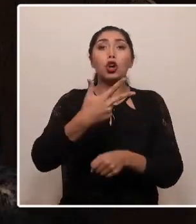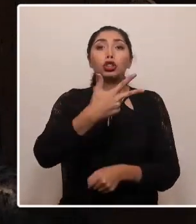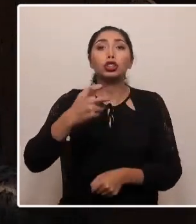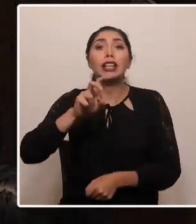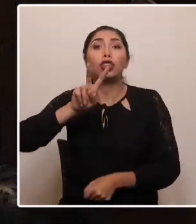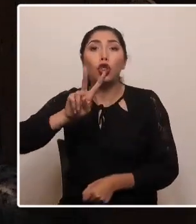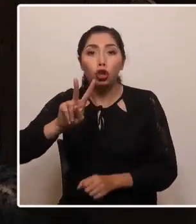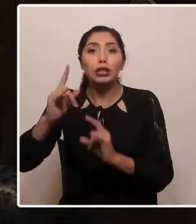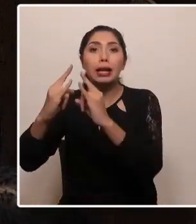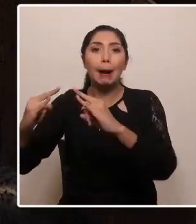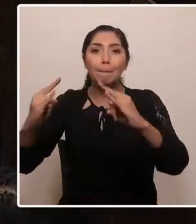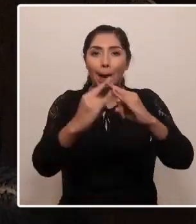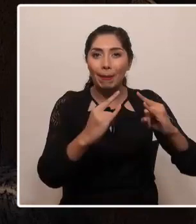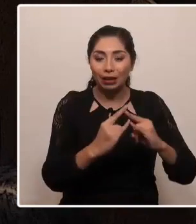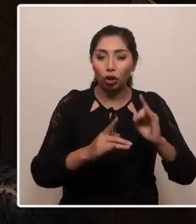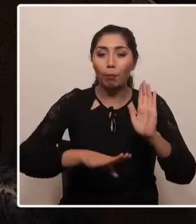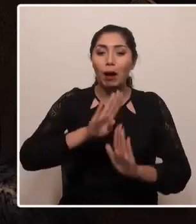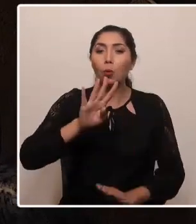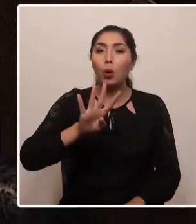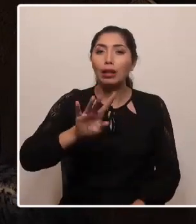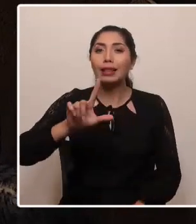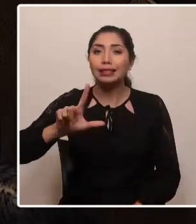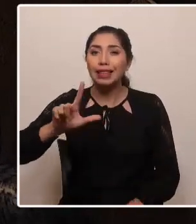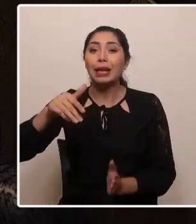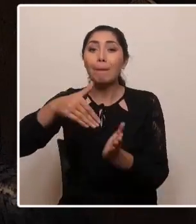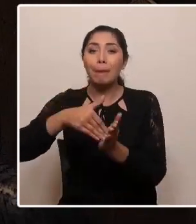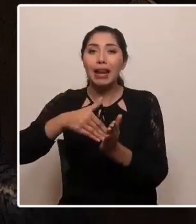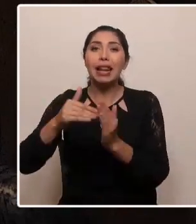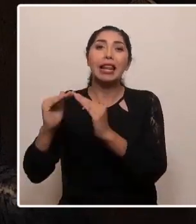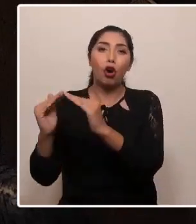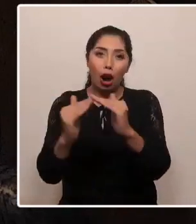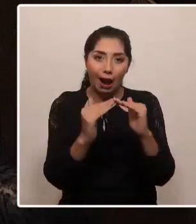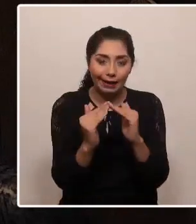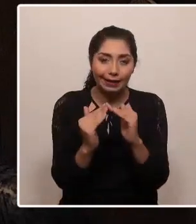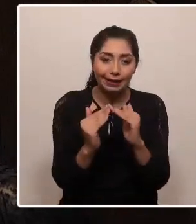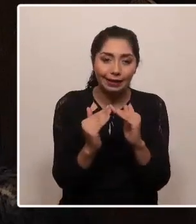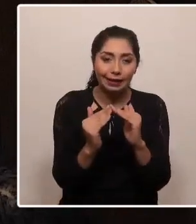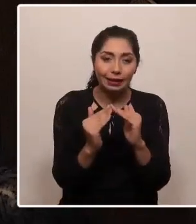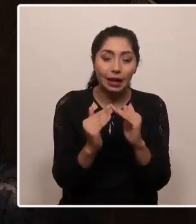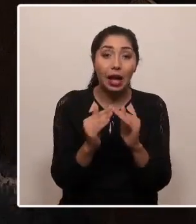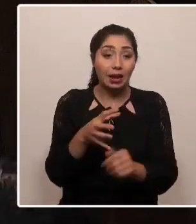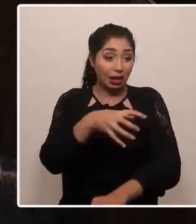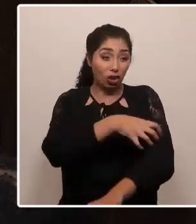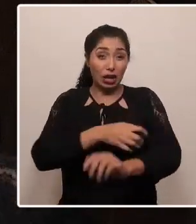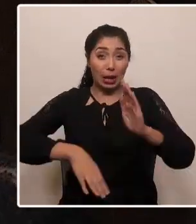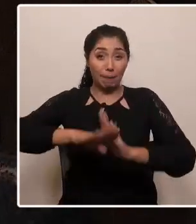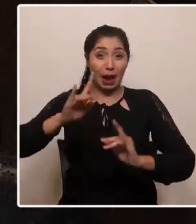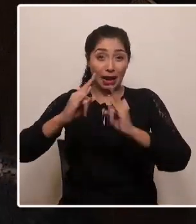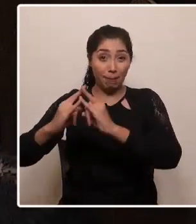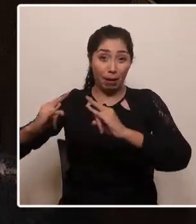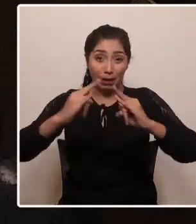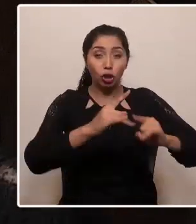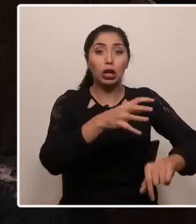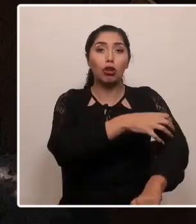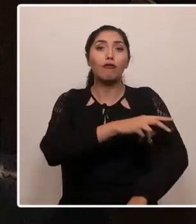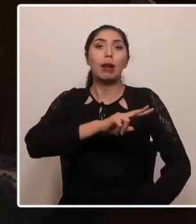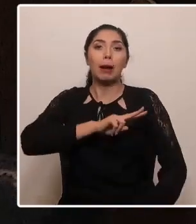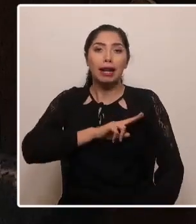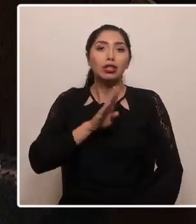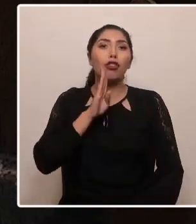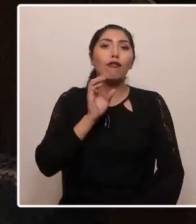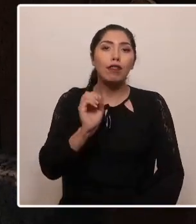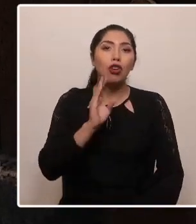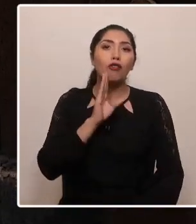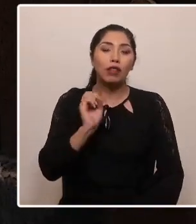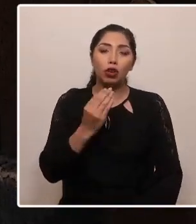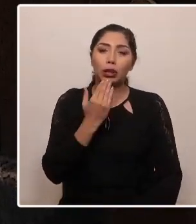y se estimaron 47.050 hogares. Las regiones con mayor número de campamentos son Valparaíso y Biobío, en tanto las regiones con mayor